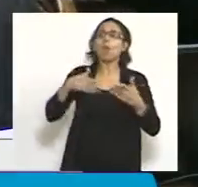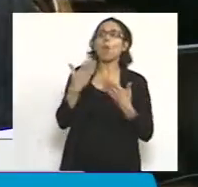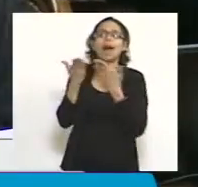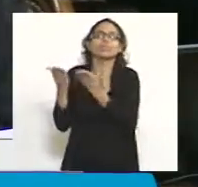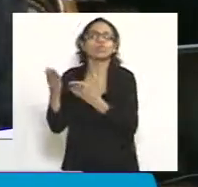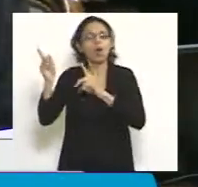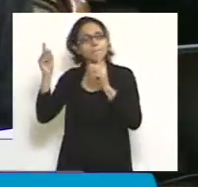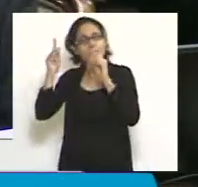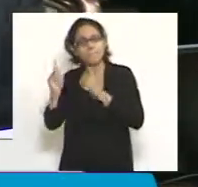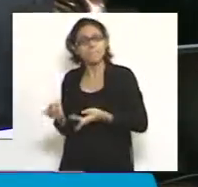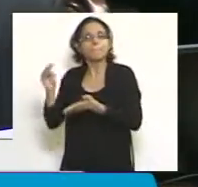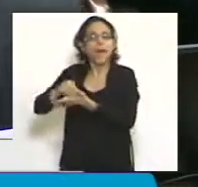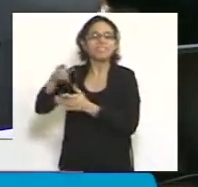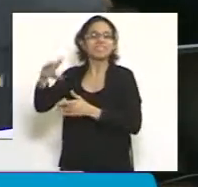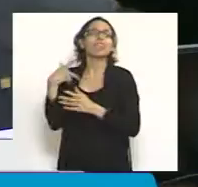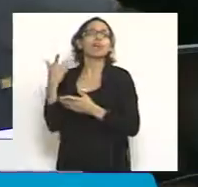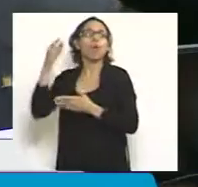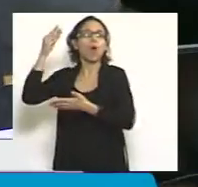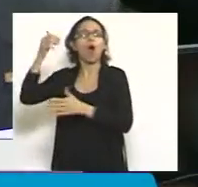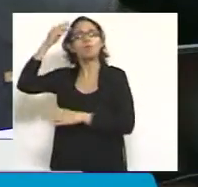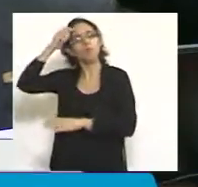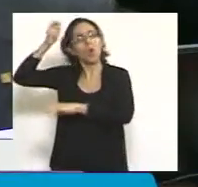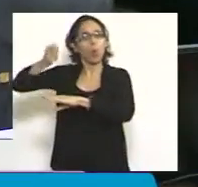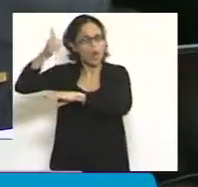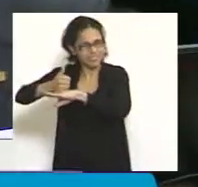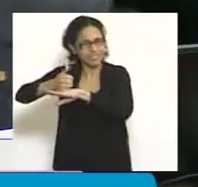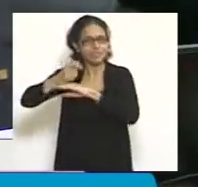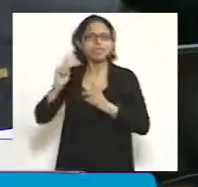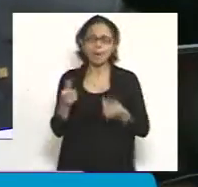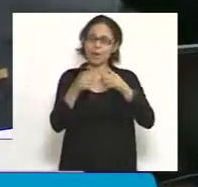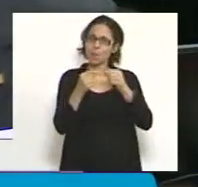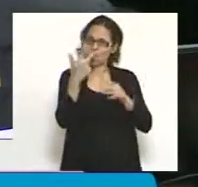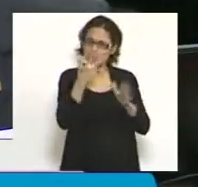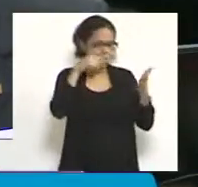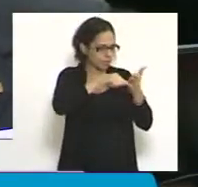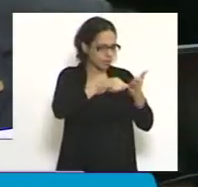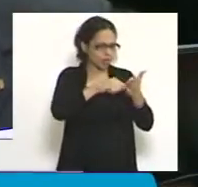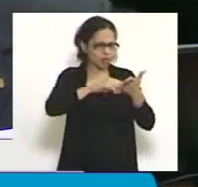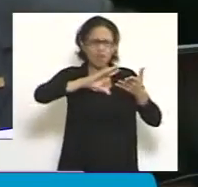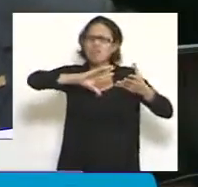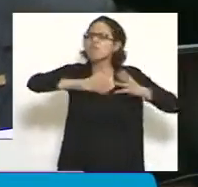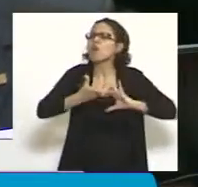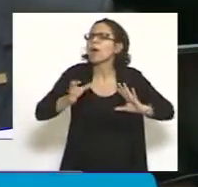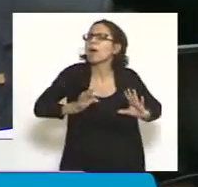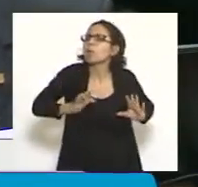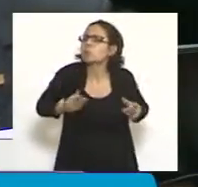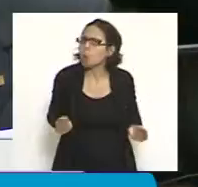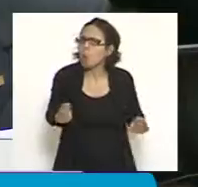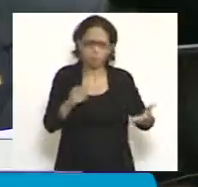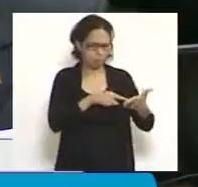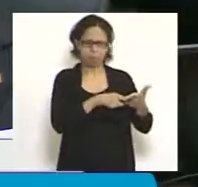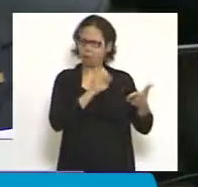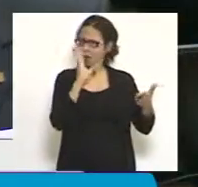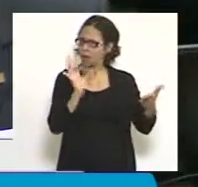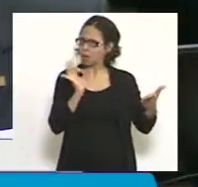presidente? Pero tampoco en ese artículo 3 se fijan cómo se evaluarán a los candidatos. Y esto es